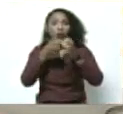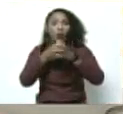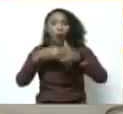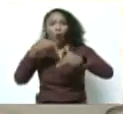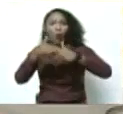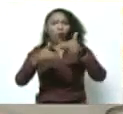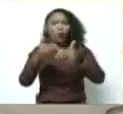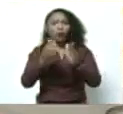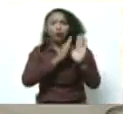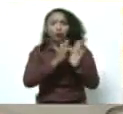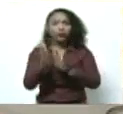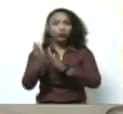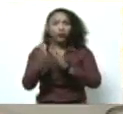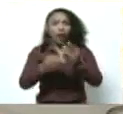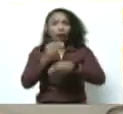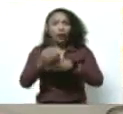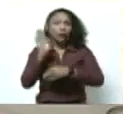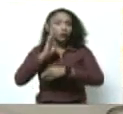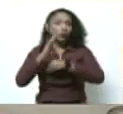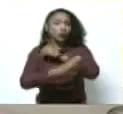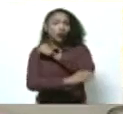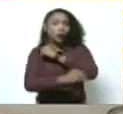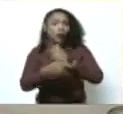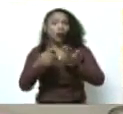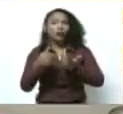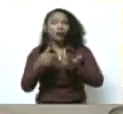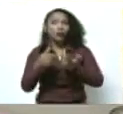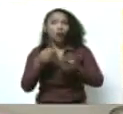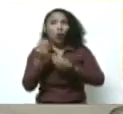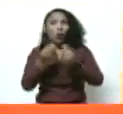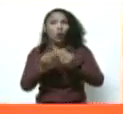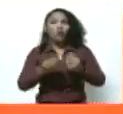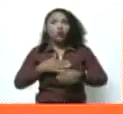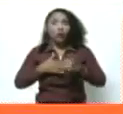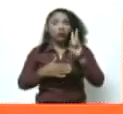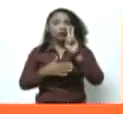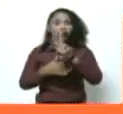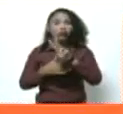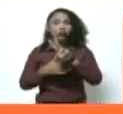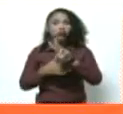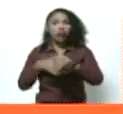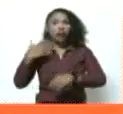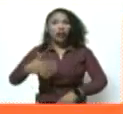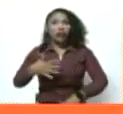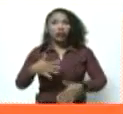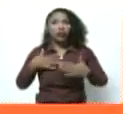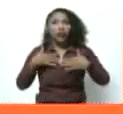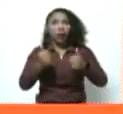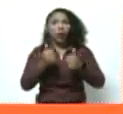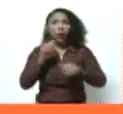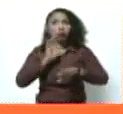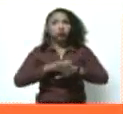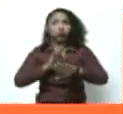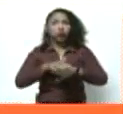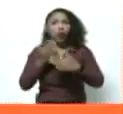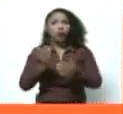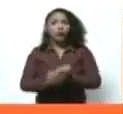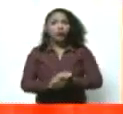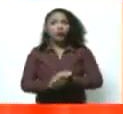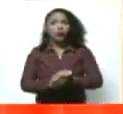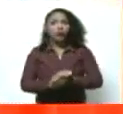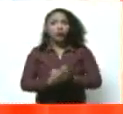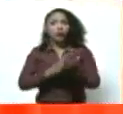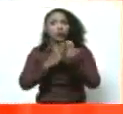contra los corruptos que mancillan incluso, como se puede observar, el derecho a la salud, porque a través